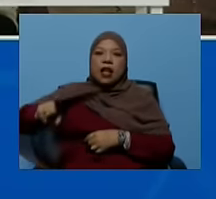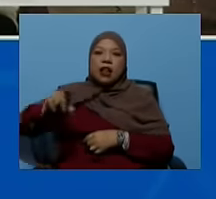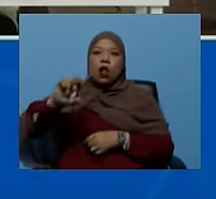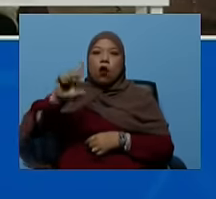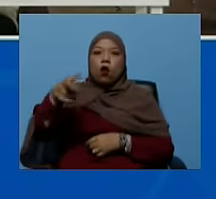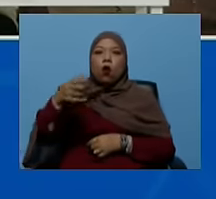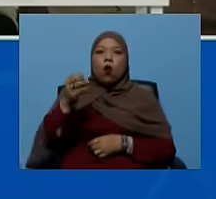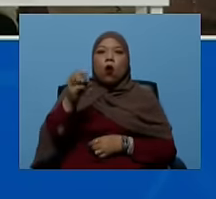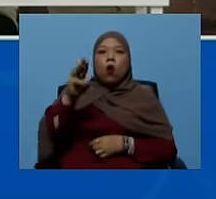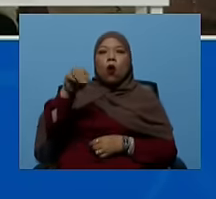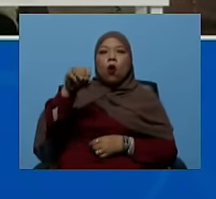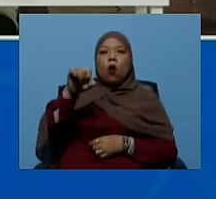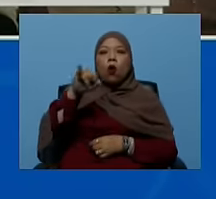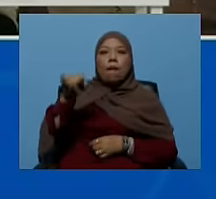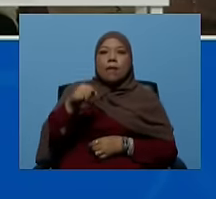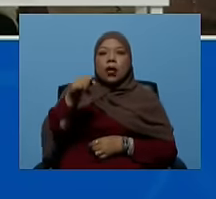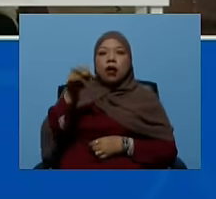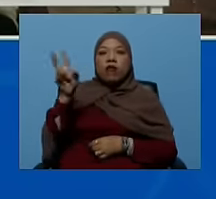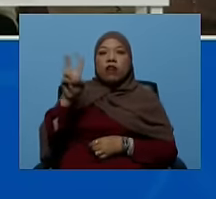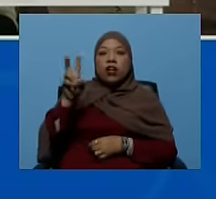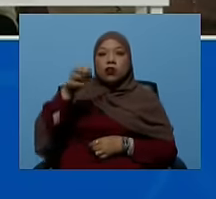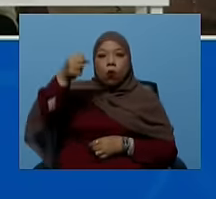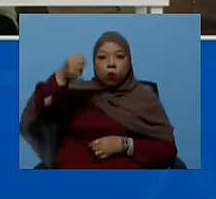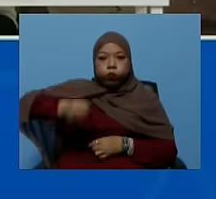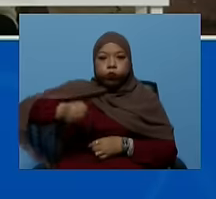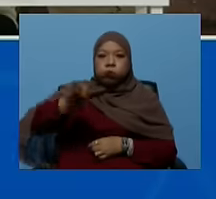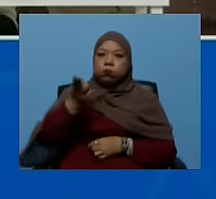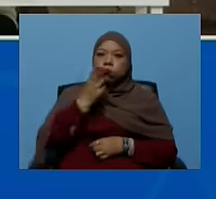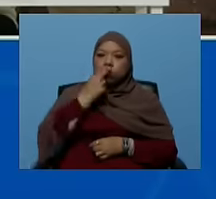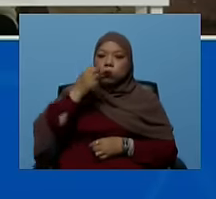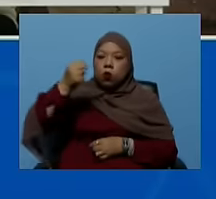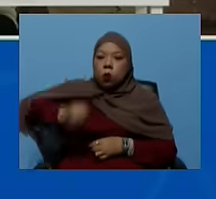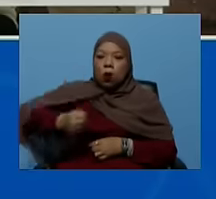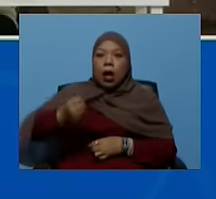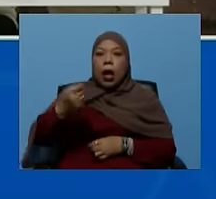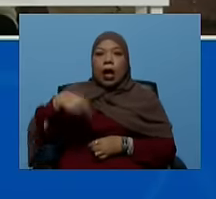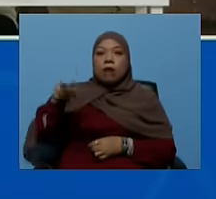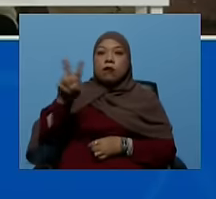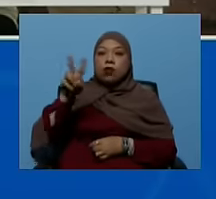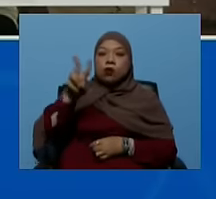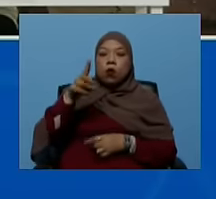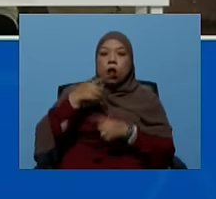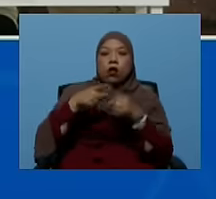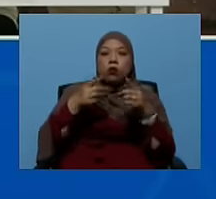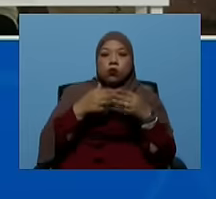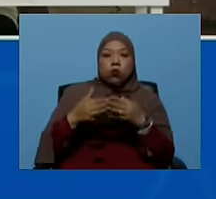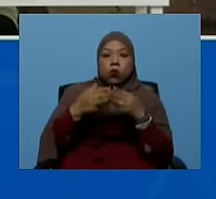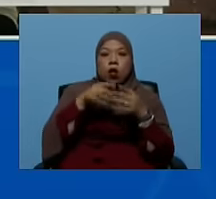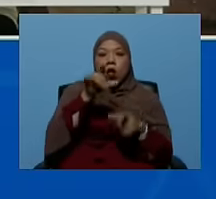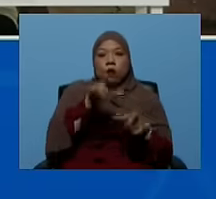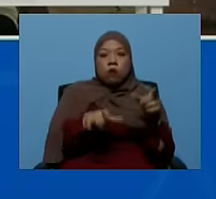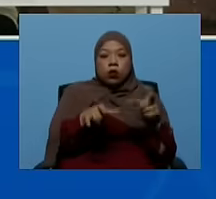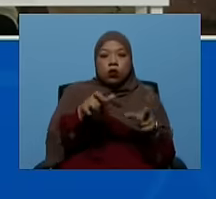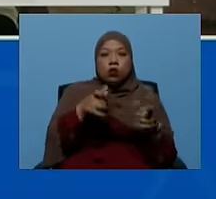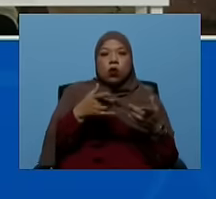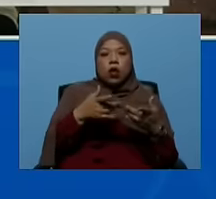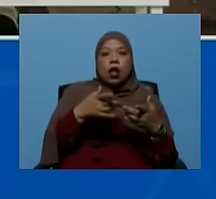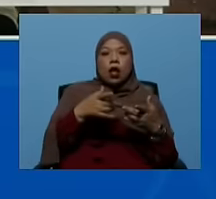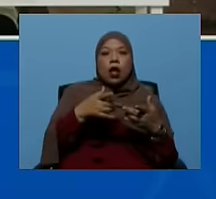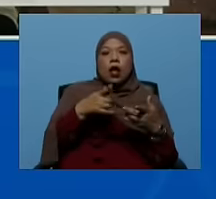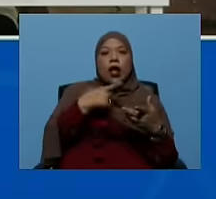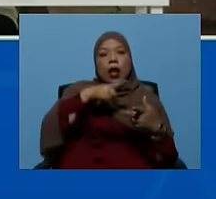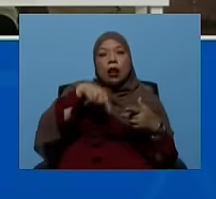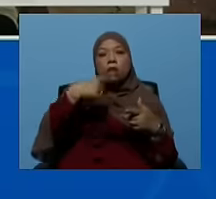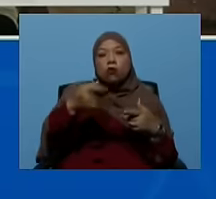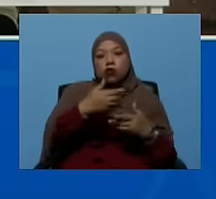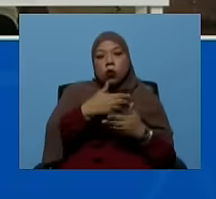recuperar el petróleo para Venezuela Isaías Medina angarita todo eso lo estudió aquí en este Liceo déjen decirles con el